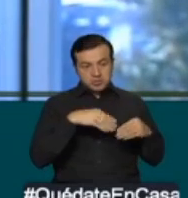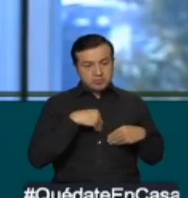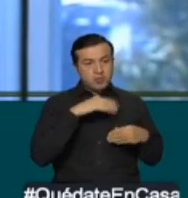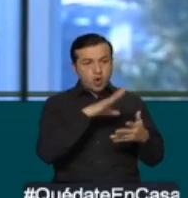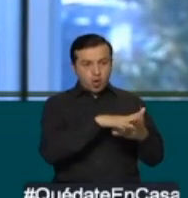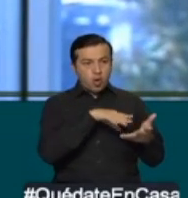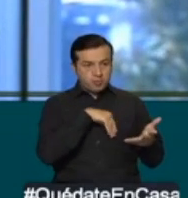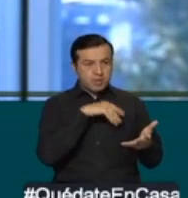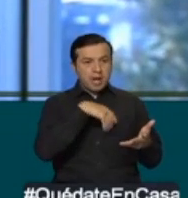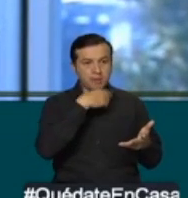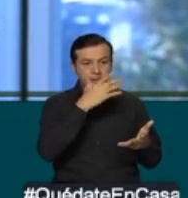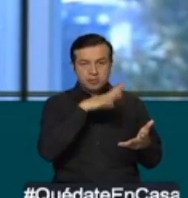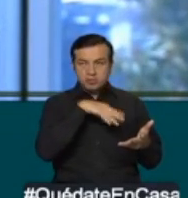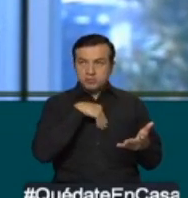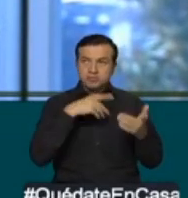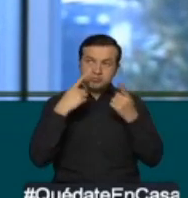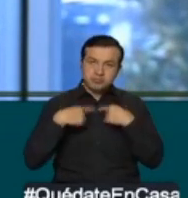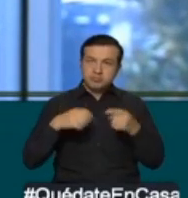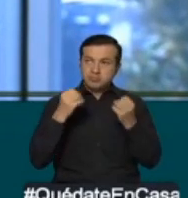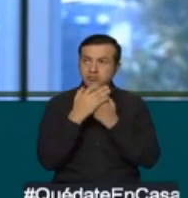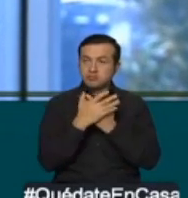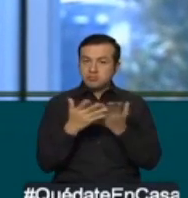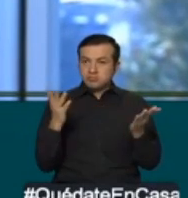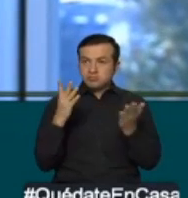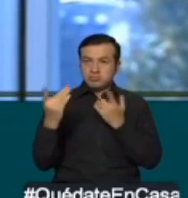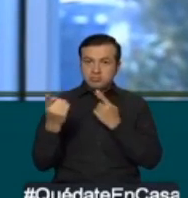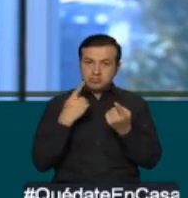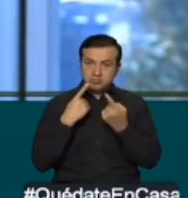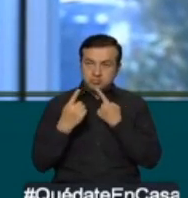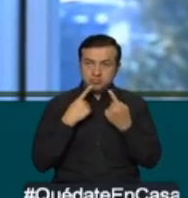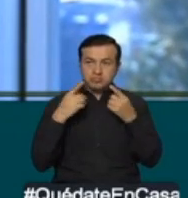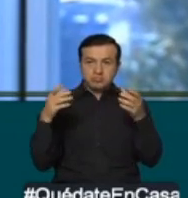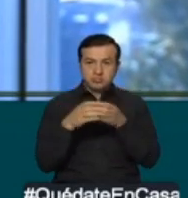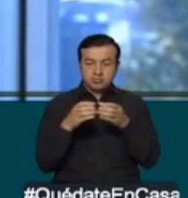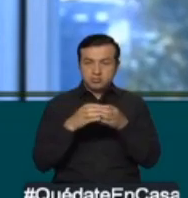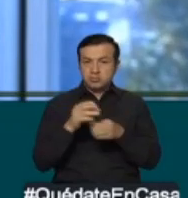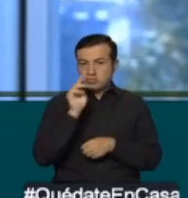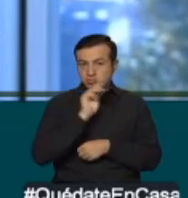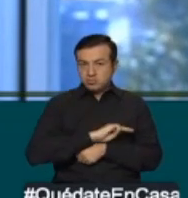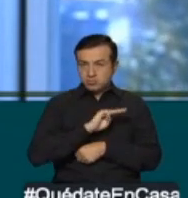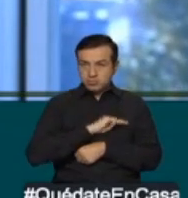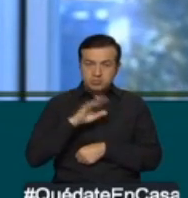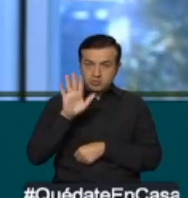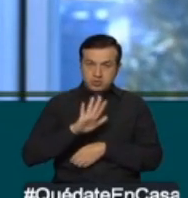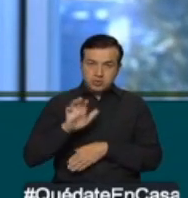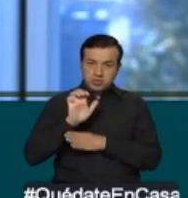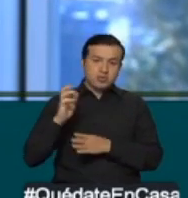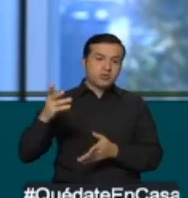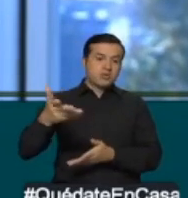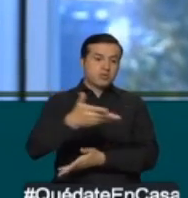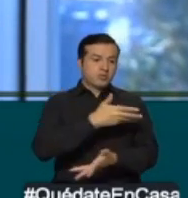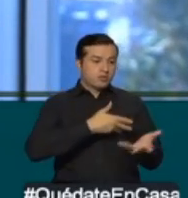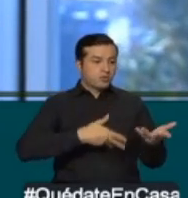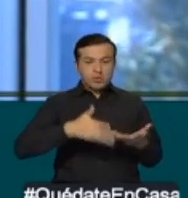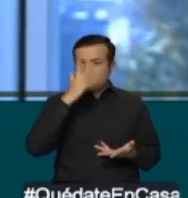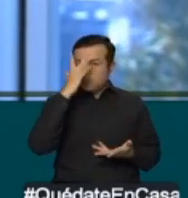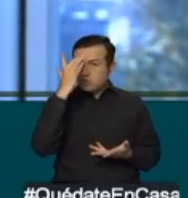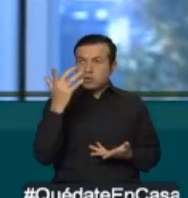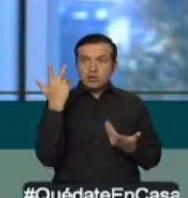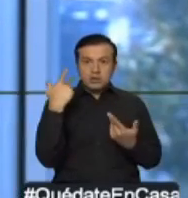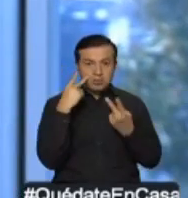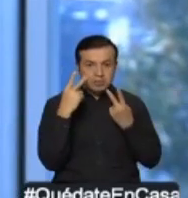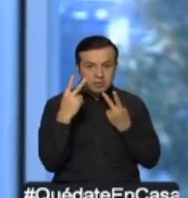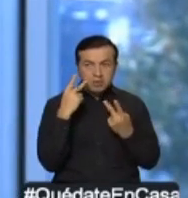esta resolución que también está conversado con la asociación de municipalidades del ecuador porque efectivamente hemos